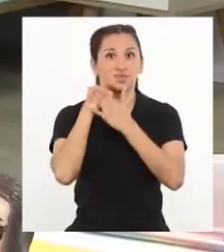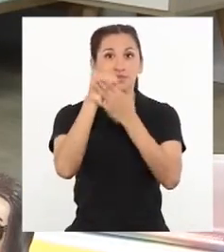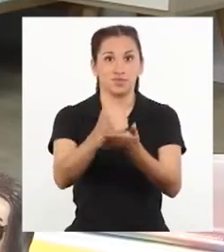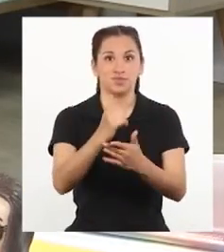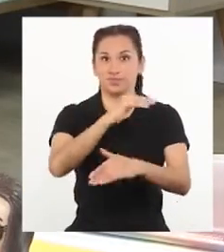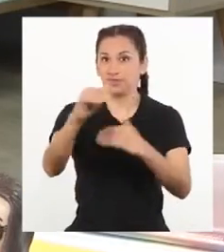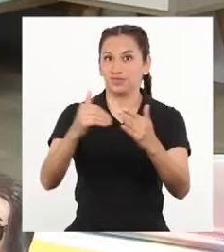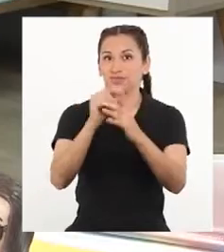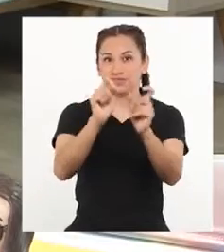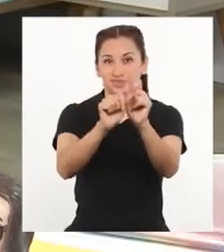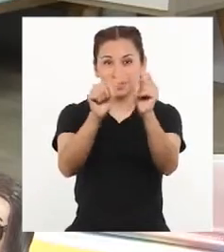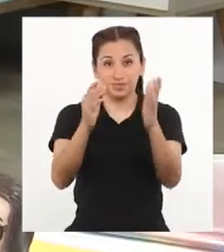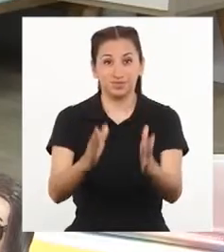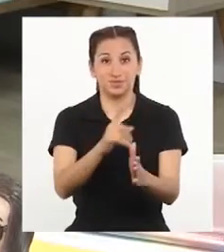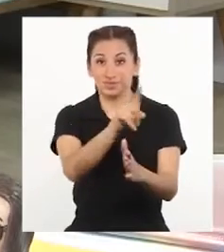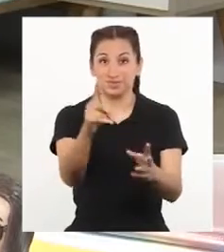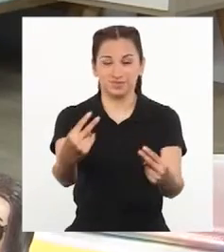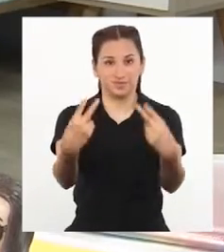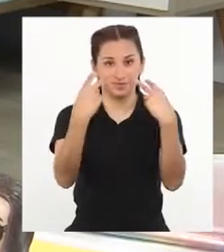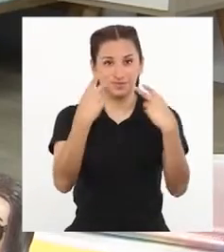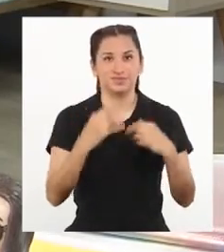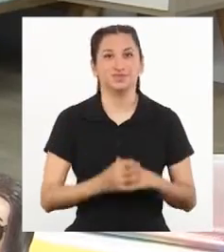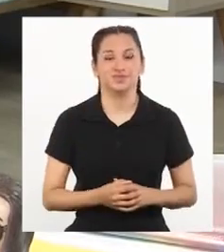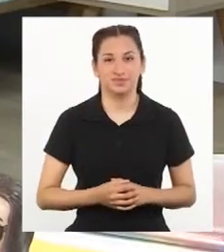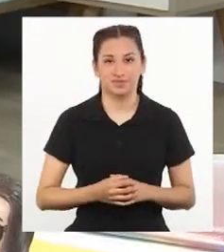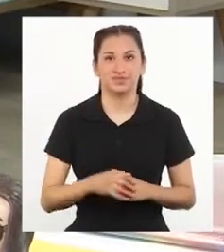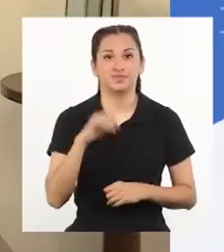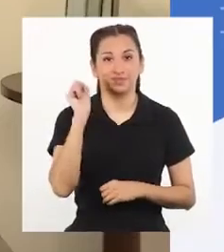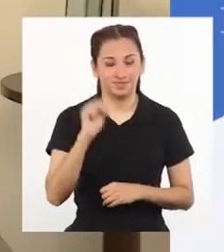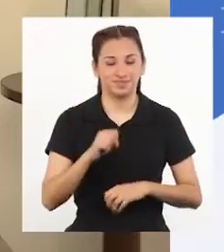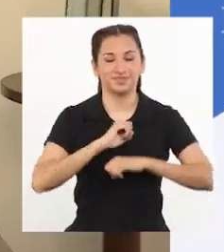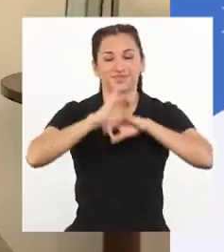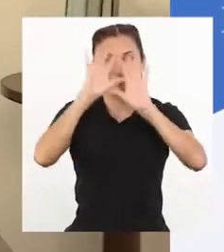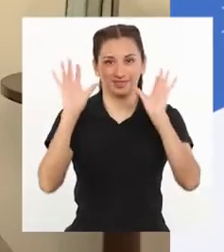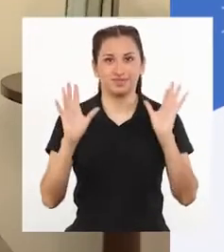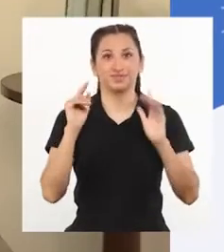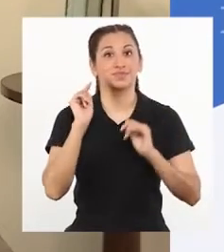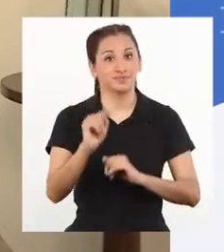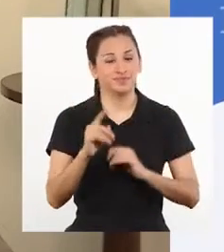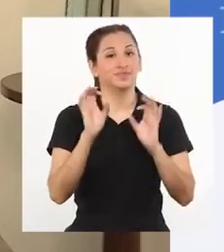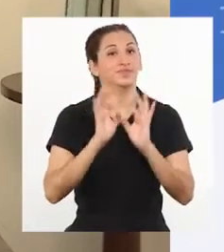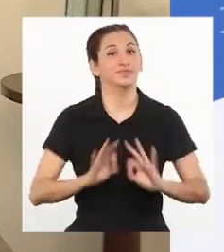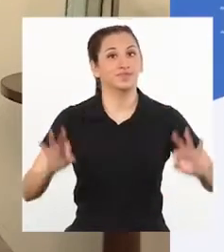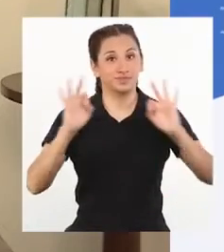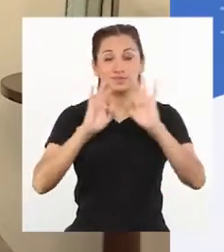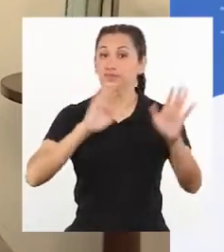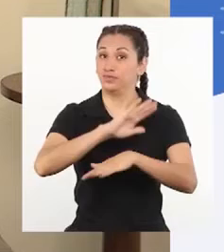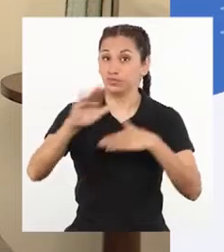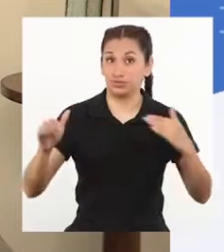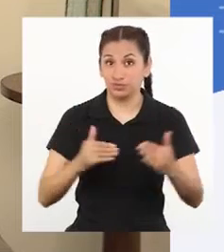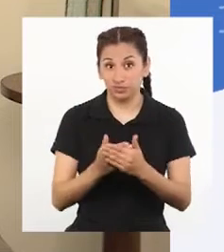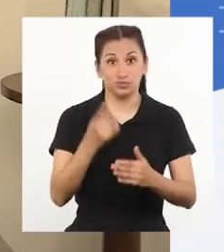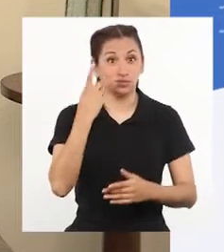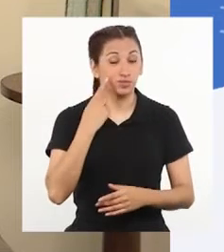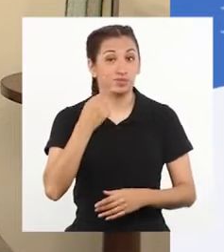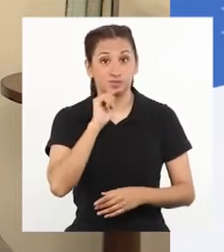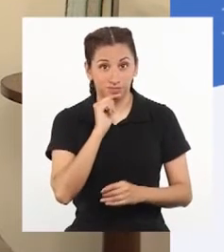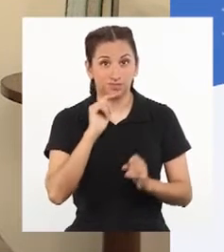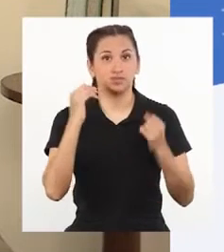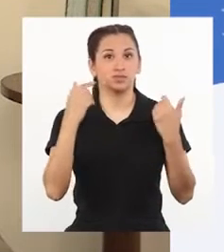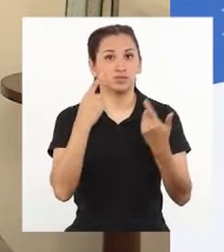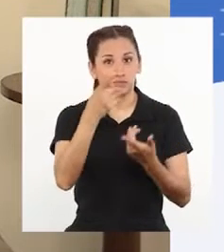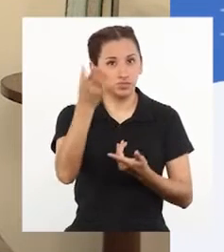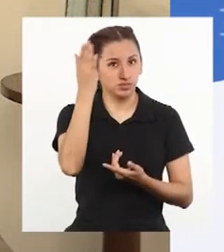también ayudamos a las y los estudiantes que nos están viendo. Claro que sí, es relevante que todas y